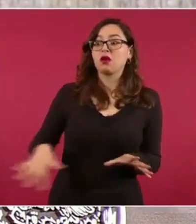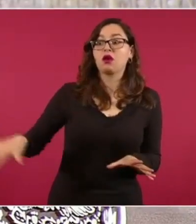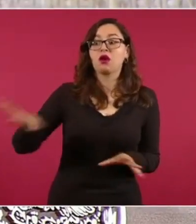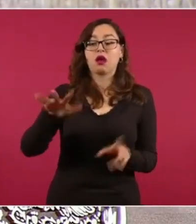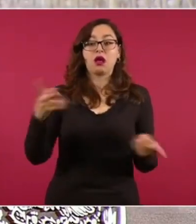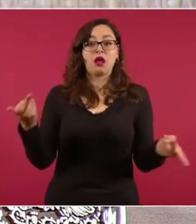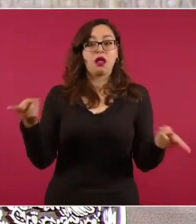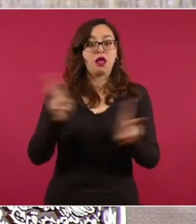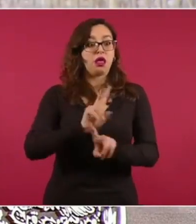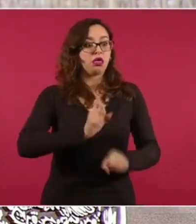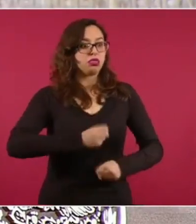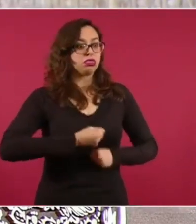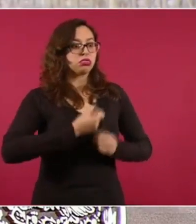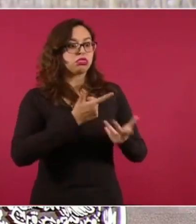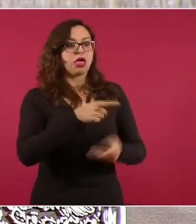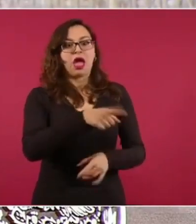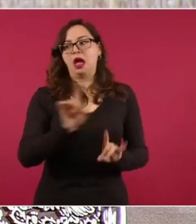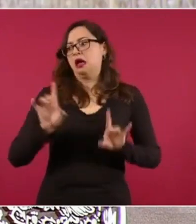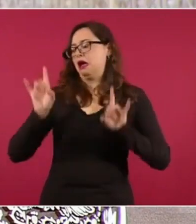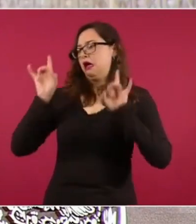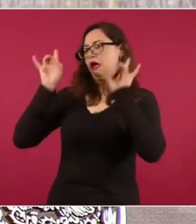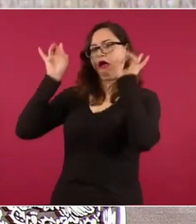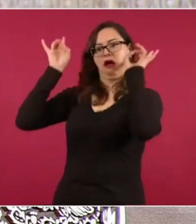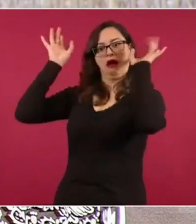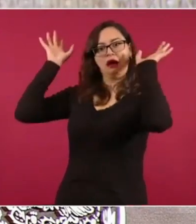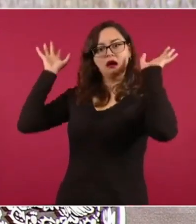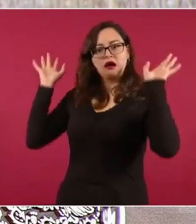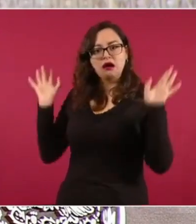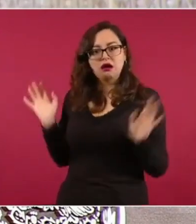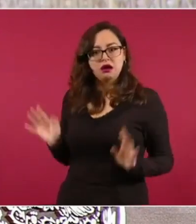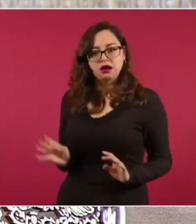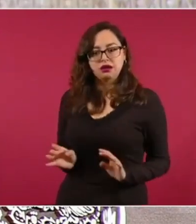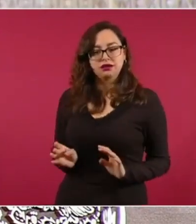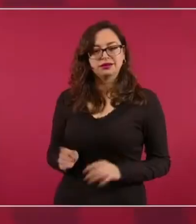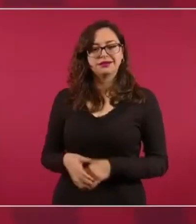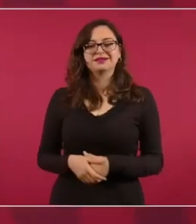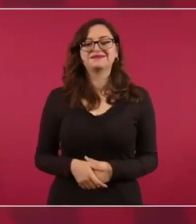Porque así era antes. La calle no importaba.